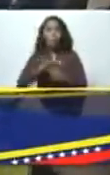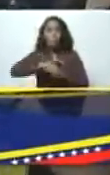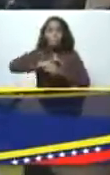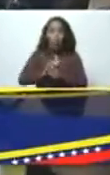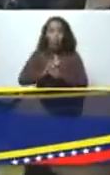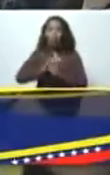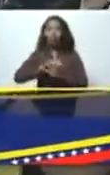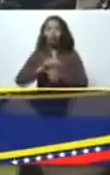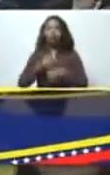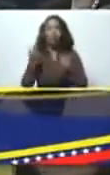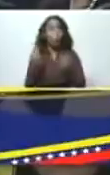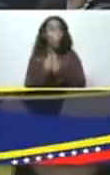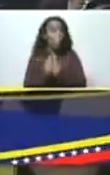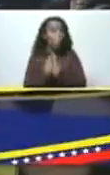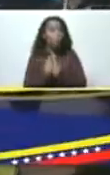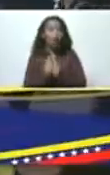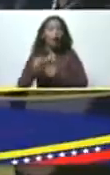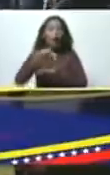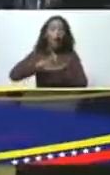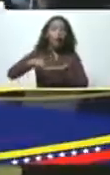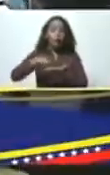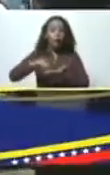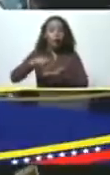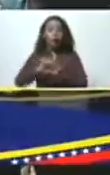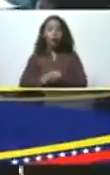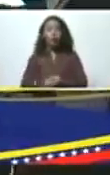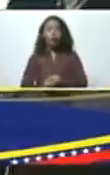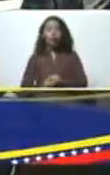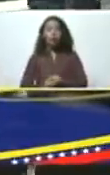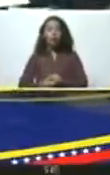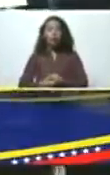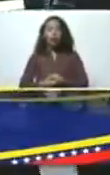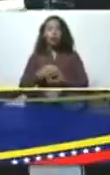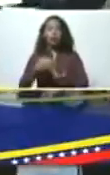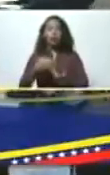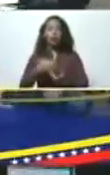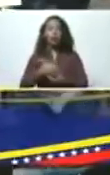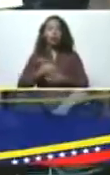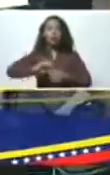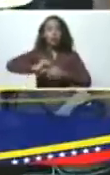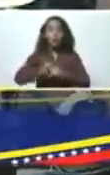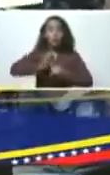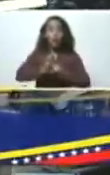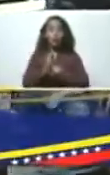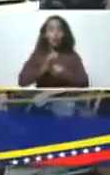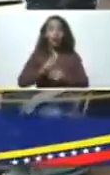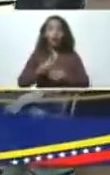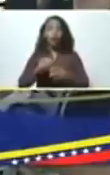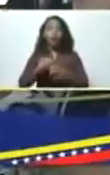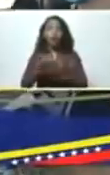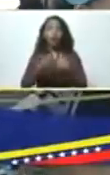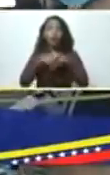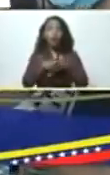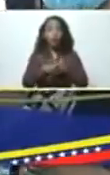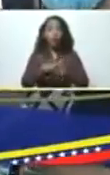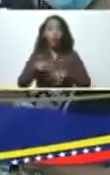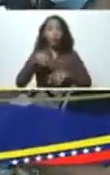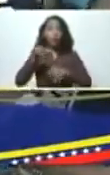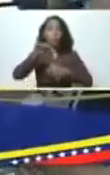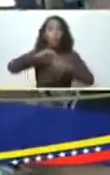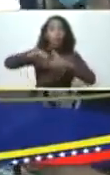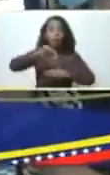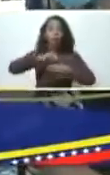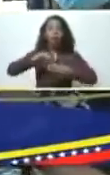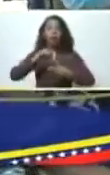envasados con aceite de oliva y pimienta, y por aquí tenemos con miel y